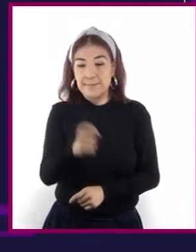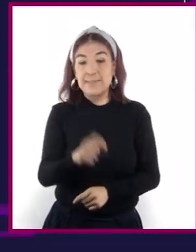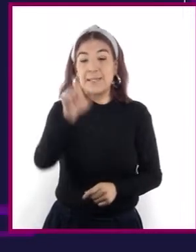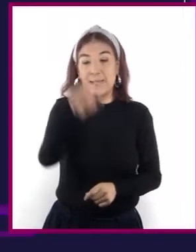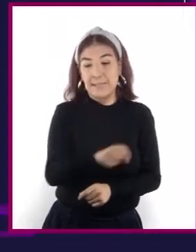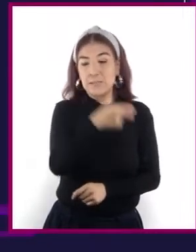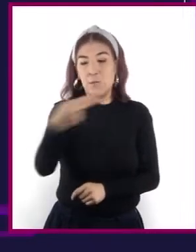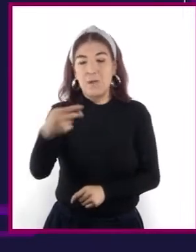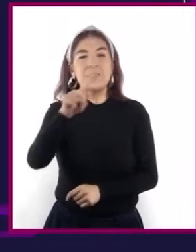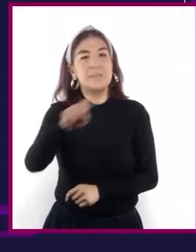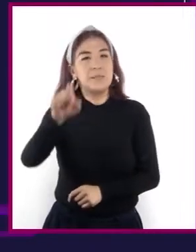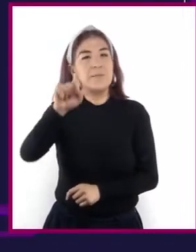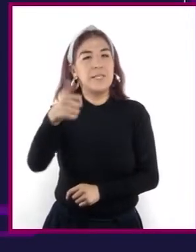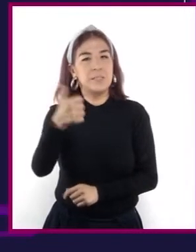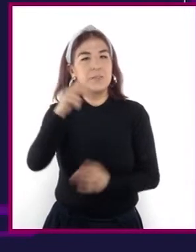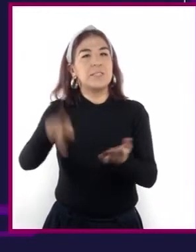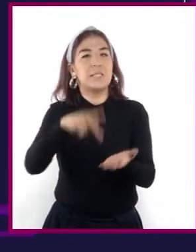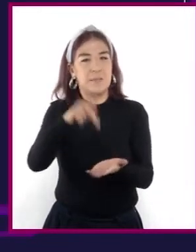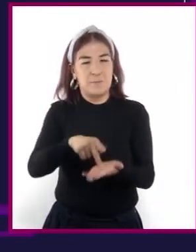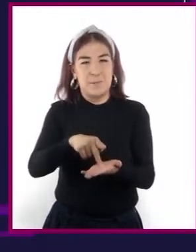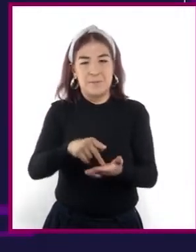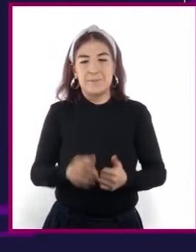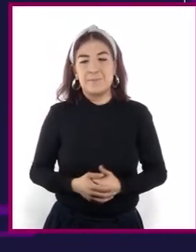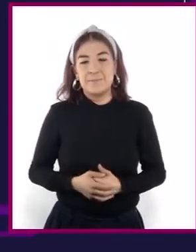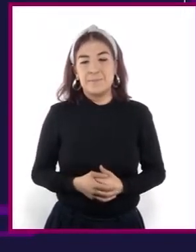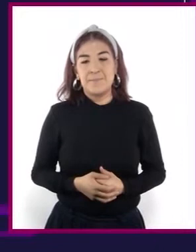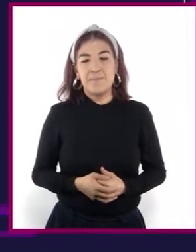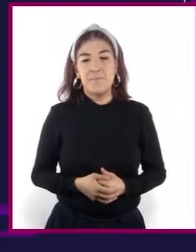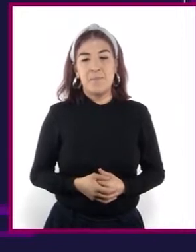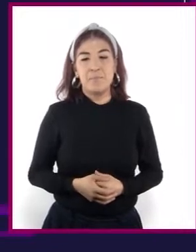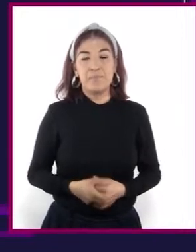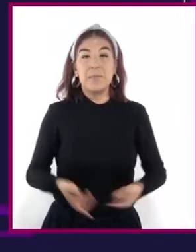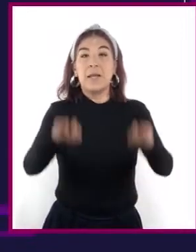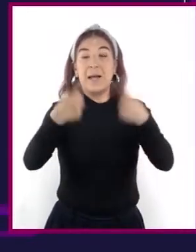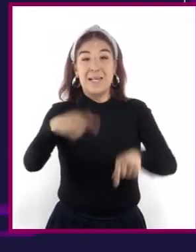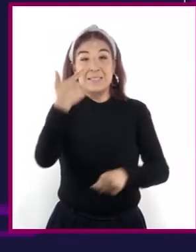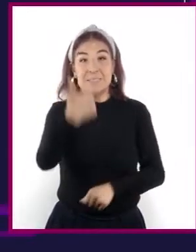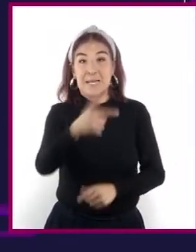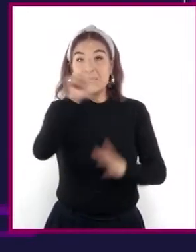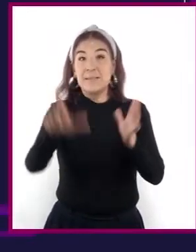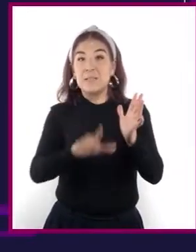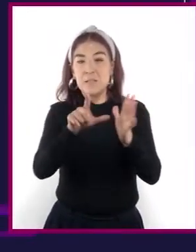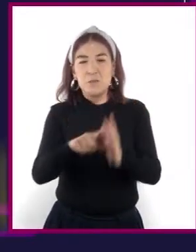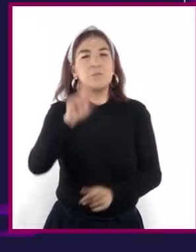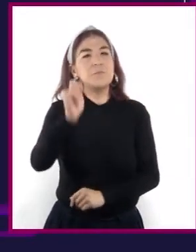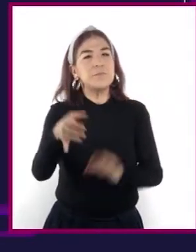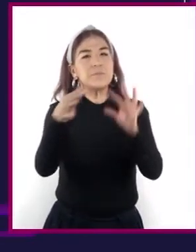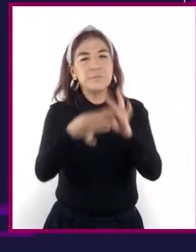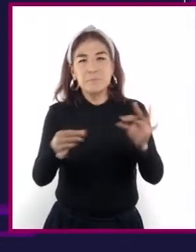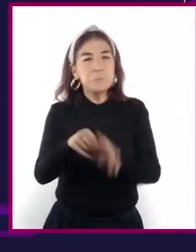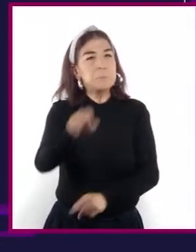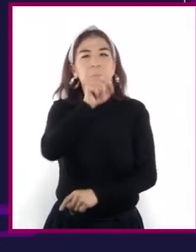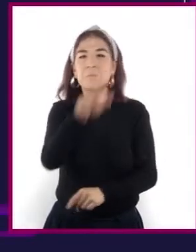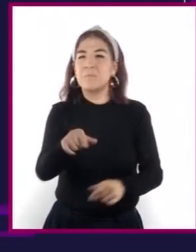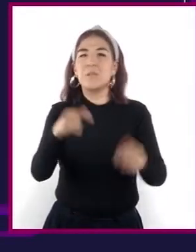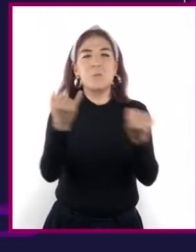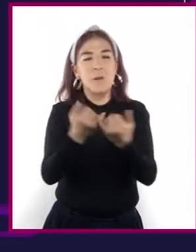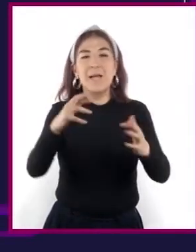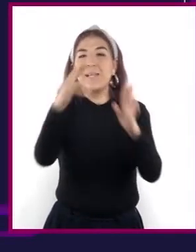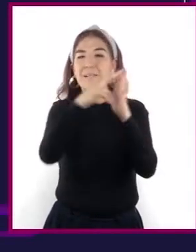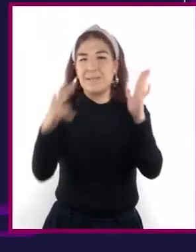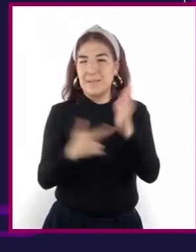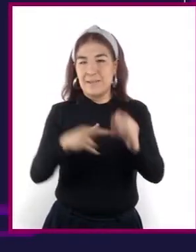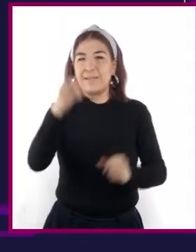igual a 126 kilómetros. Para 7 litros se puede establecer la siguiente regla de